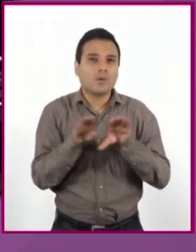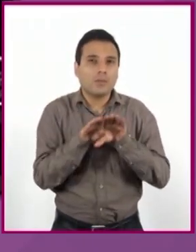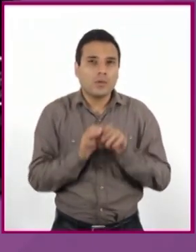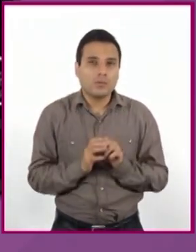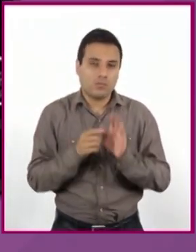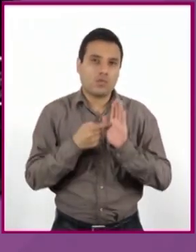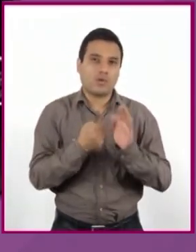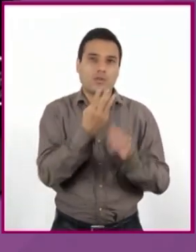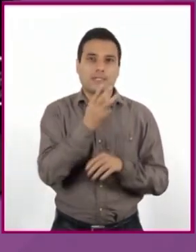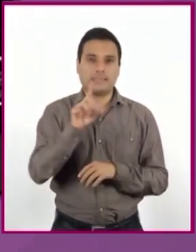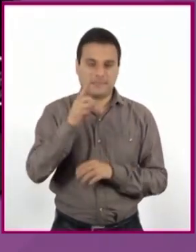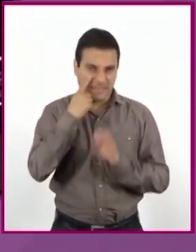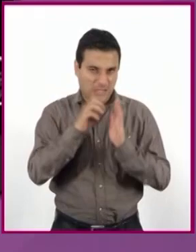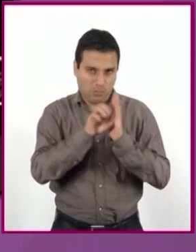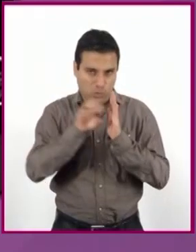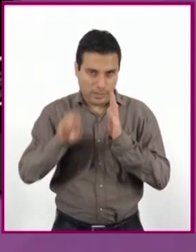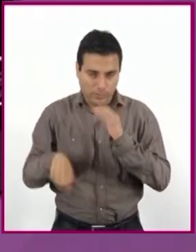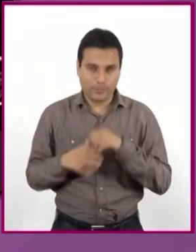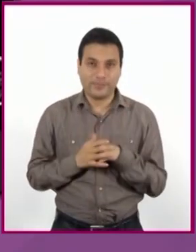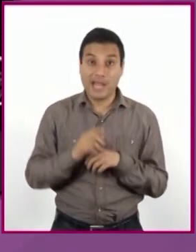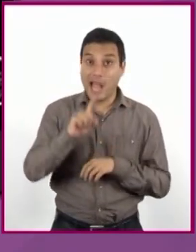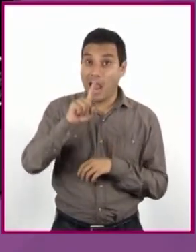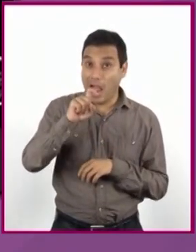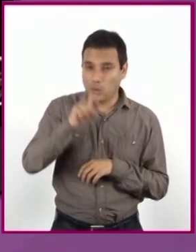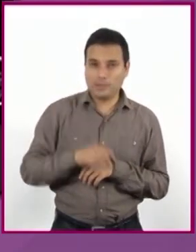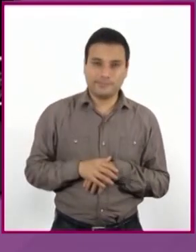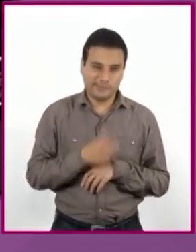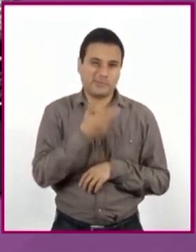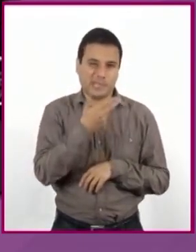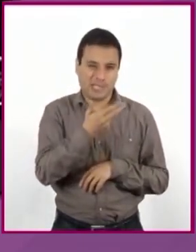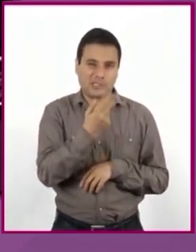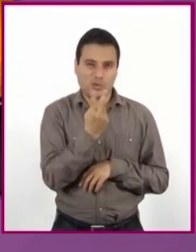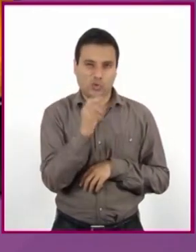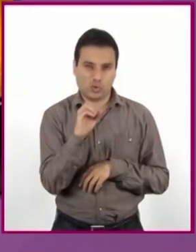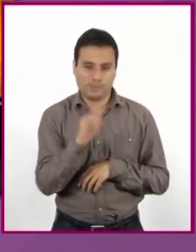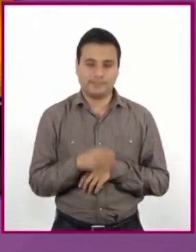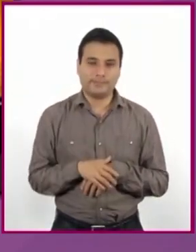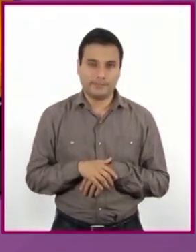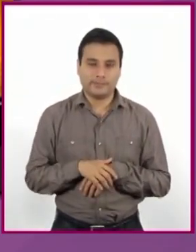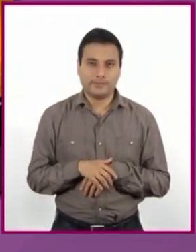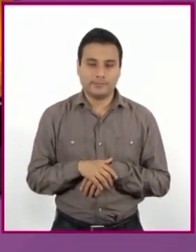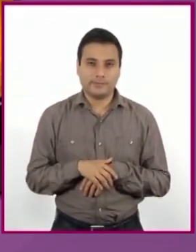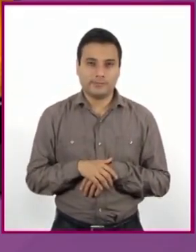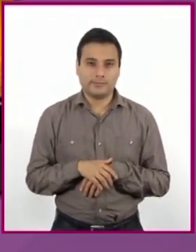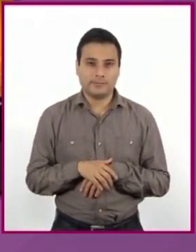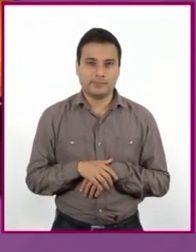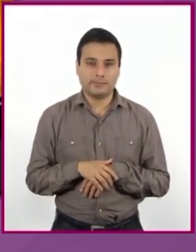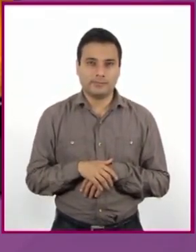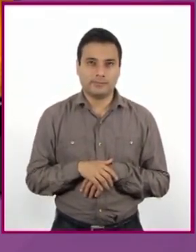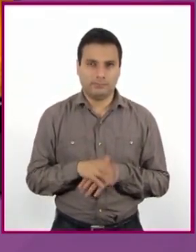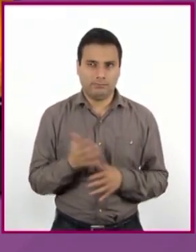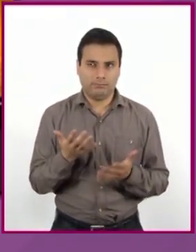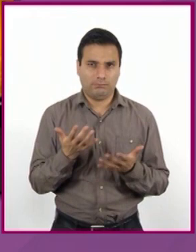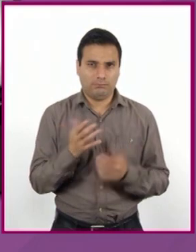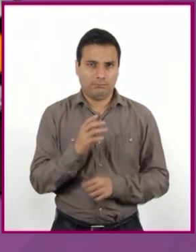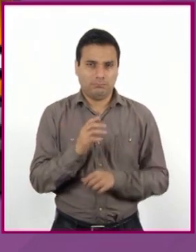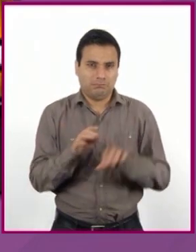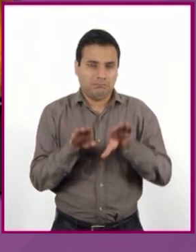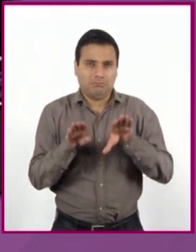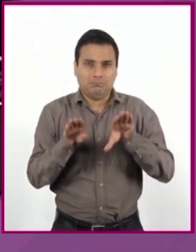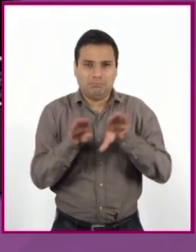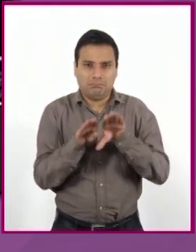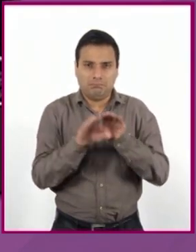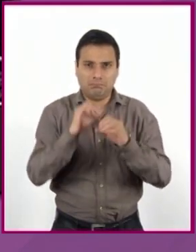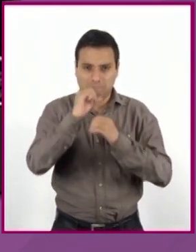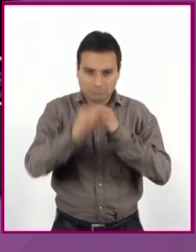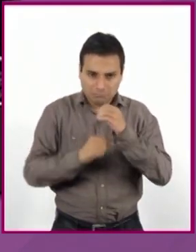Por ejemplo, la fórmula del agua es H2O, pero no da información sobre cómo están unidos los